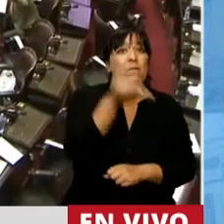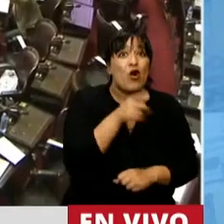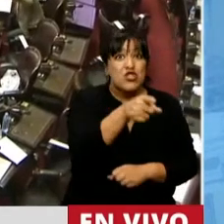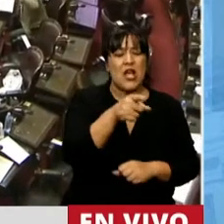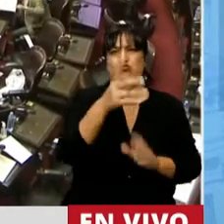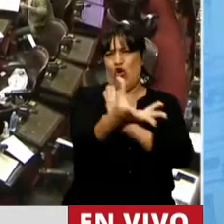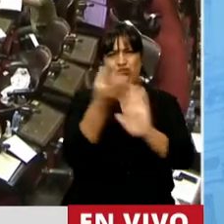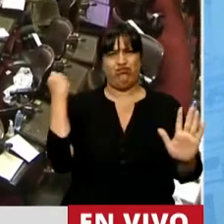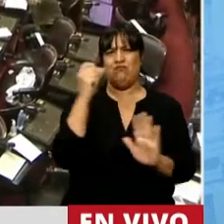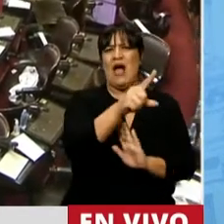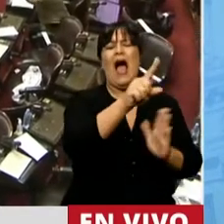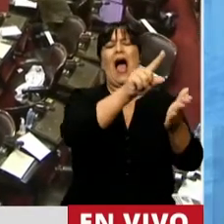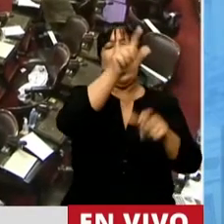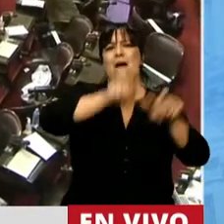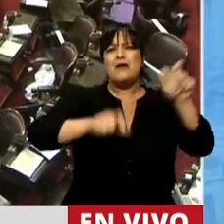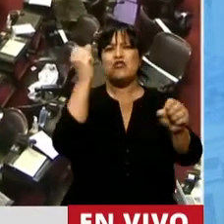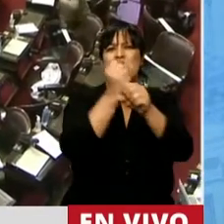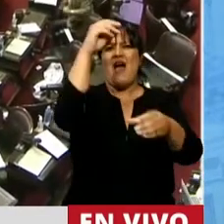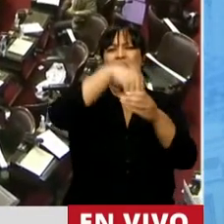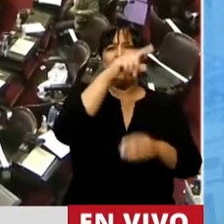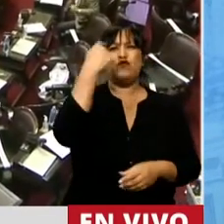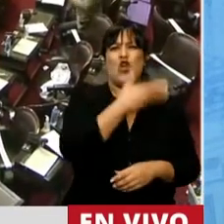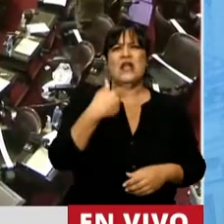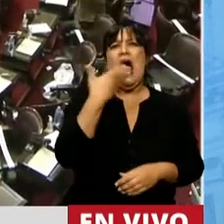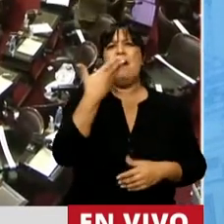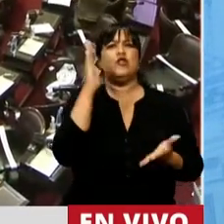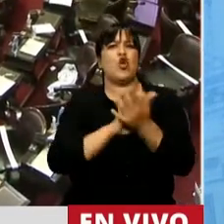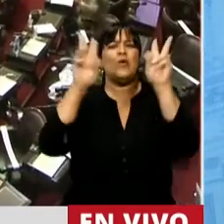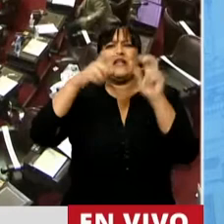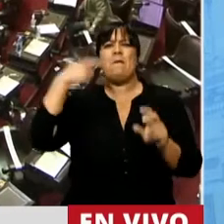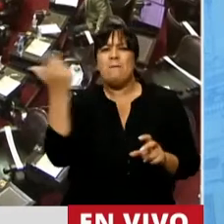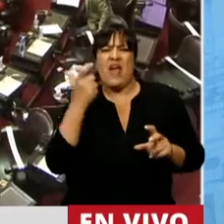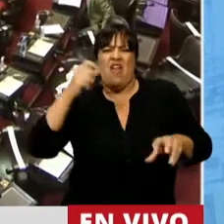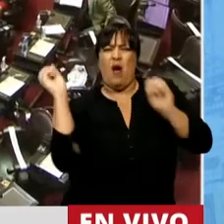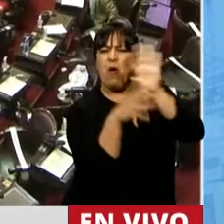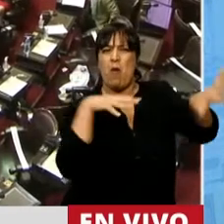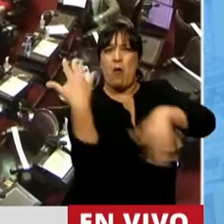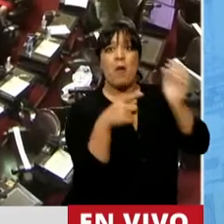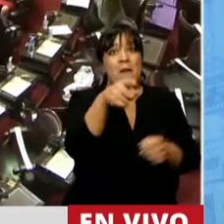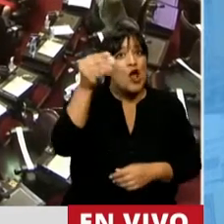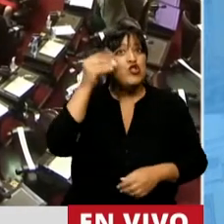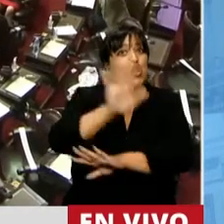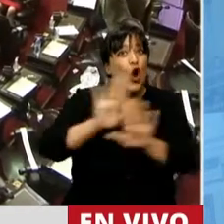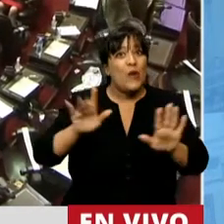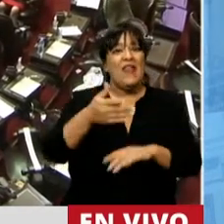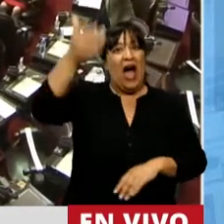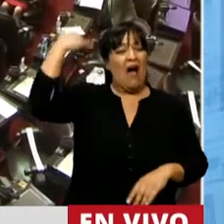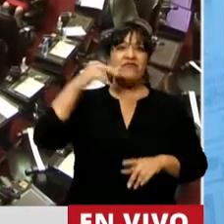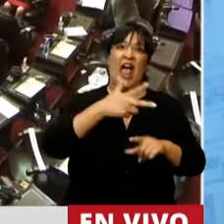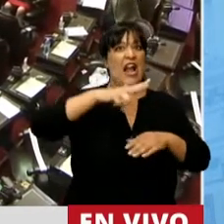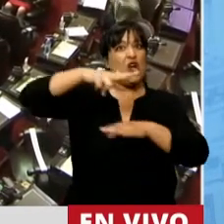y a los empleados estatales hablan de las piedras que se tiraban acá y se olvidan que se fueron el helicóptero